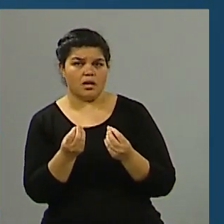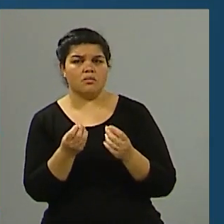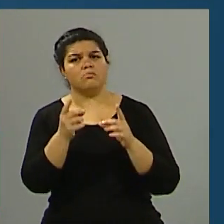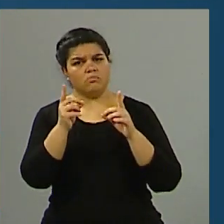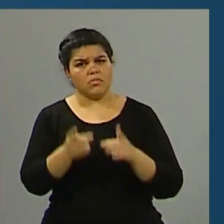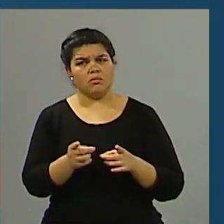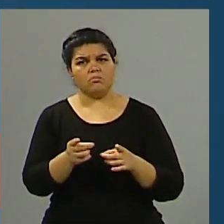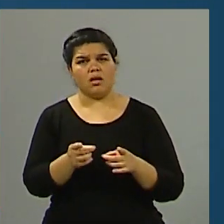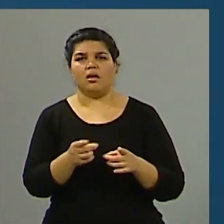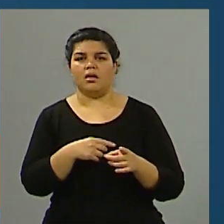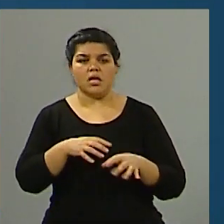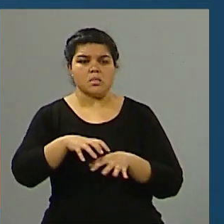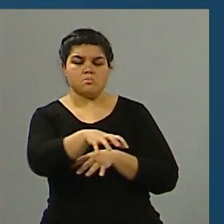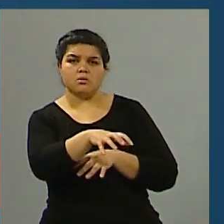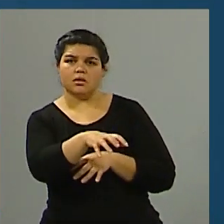afectar o no a su sector.